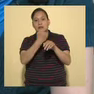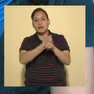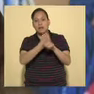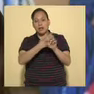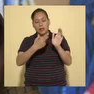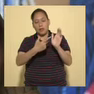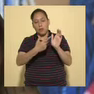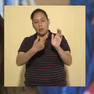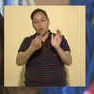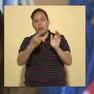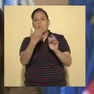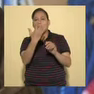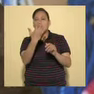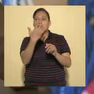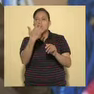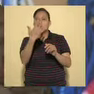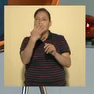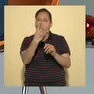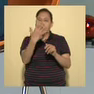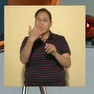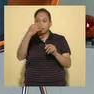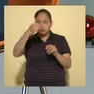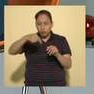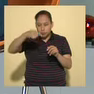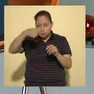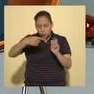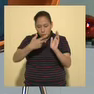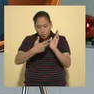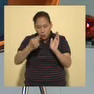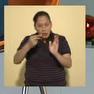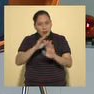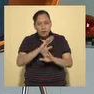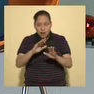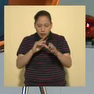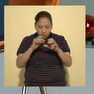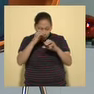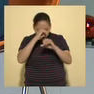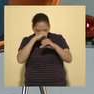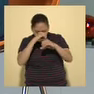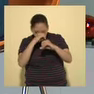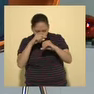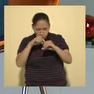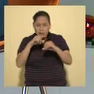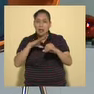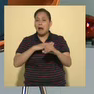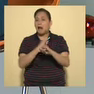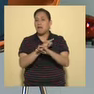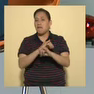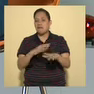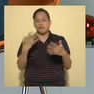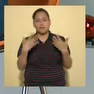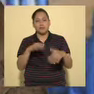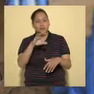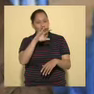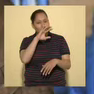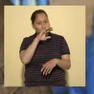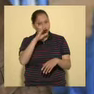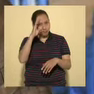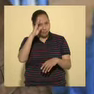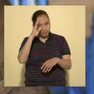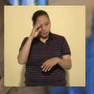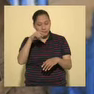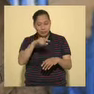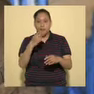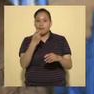sangre y nada más. Okay. Y esto te va a dar una información impresionante. El tamiz metabólico es